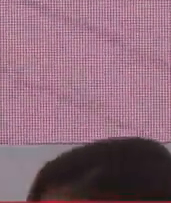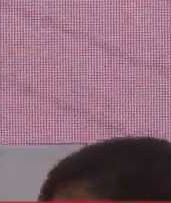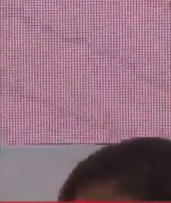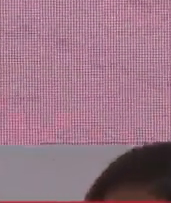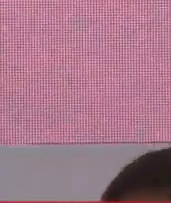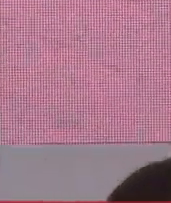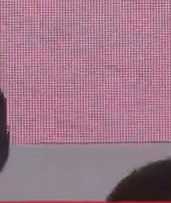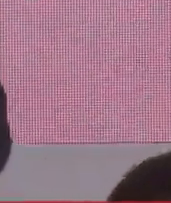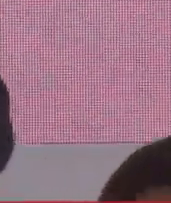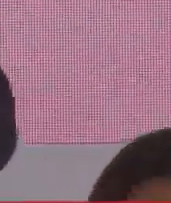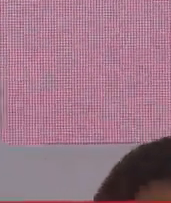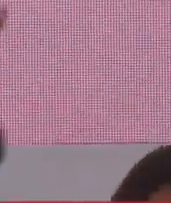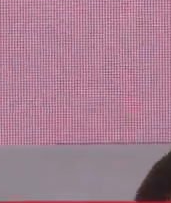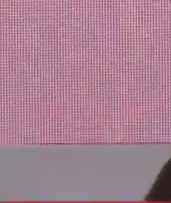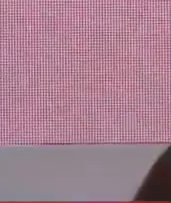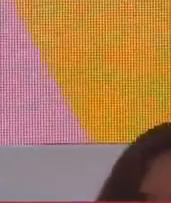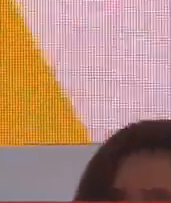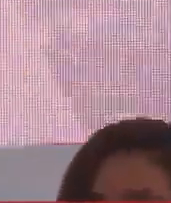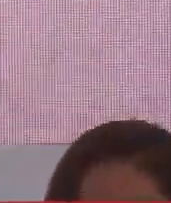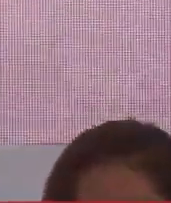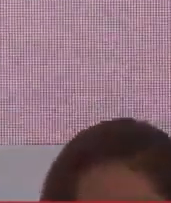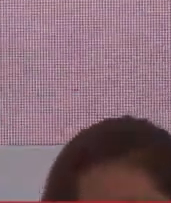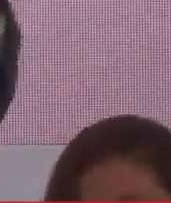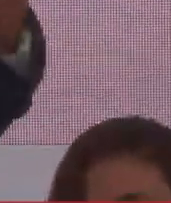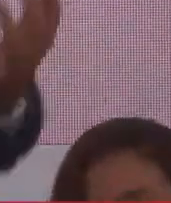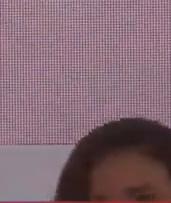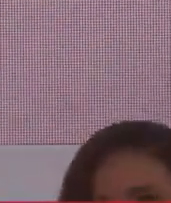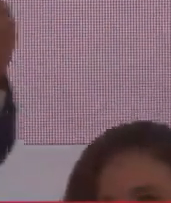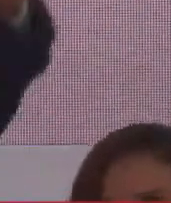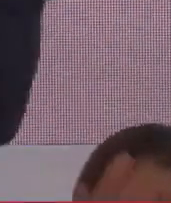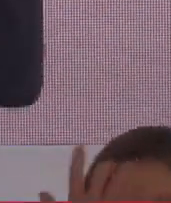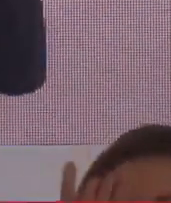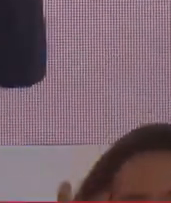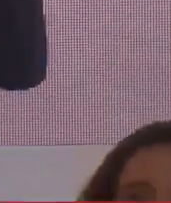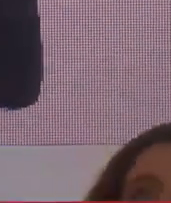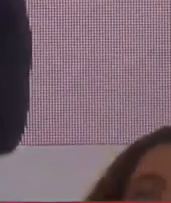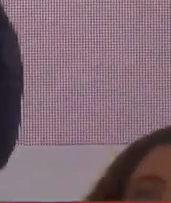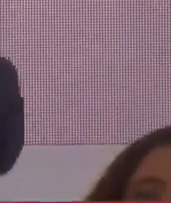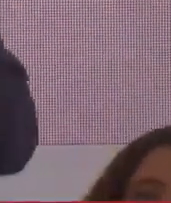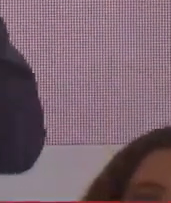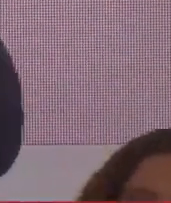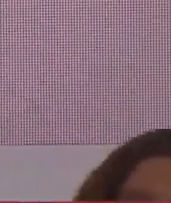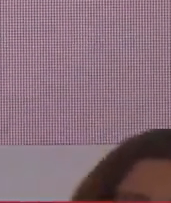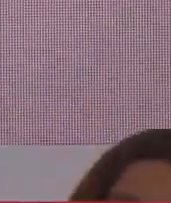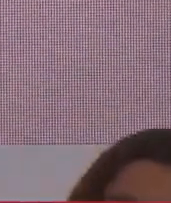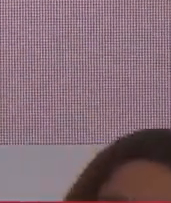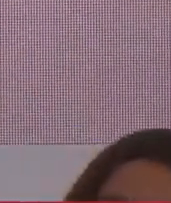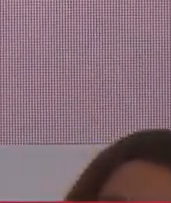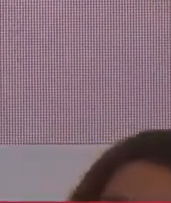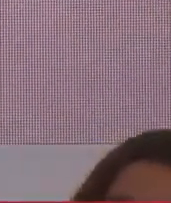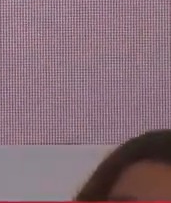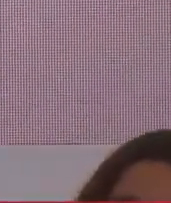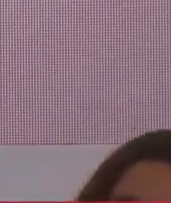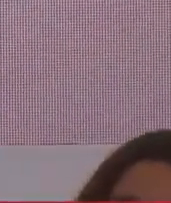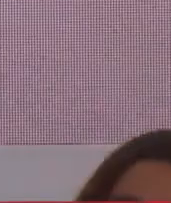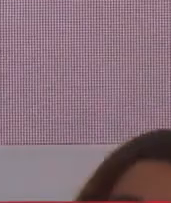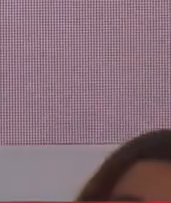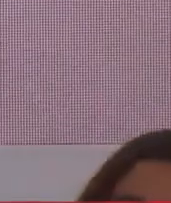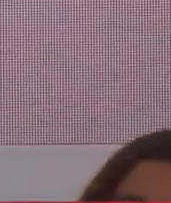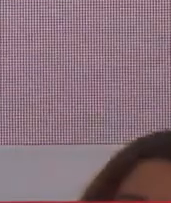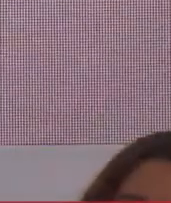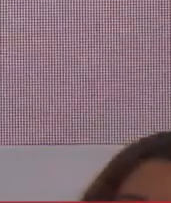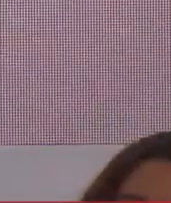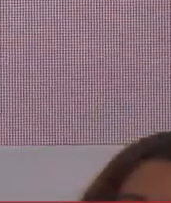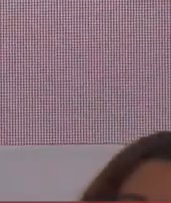aproximación con una vida llena de derechos, o que teniéndola se han visto atacados por los grupos armados,